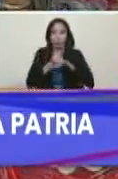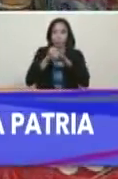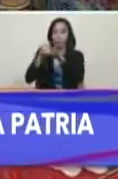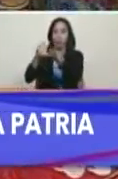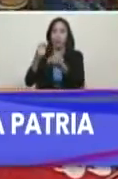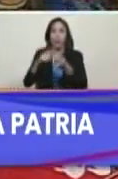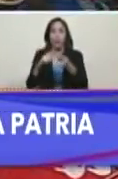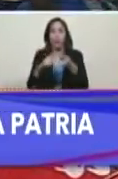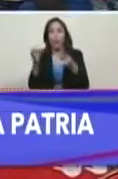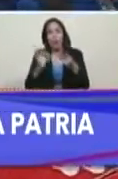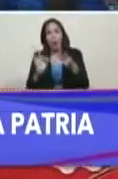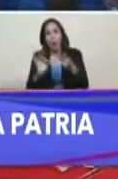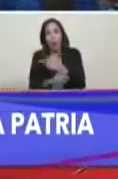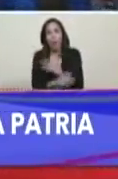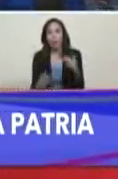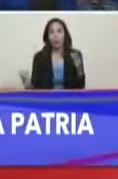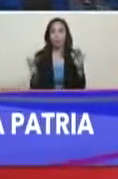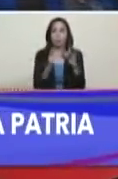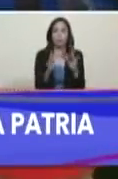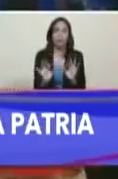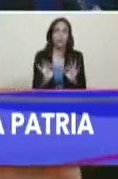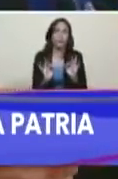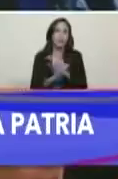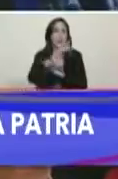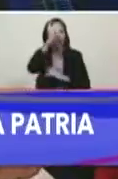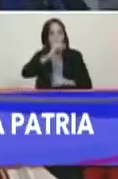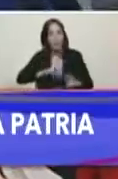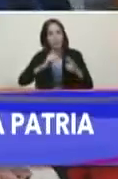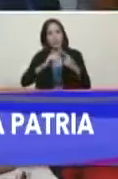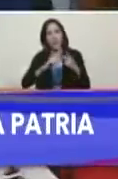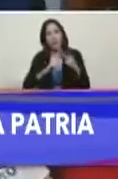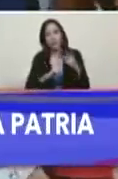cuando se dan los bonos directos específicos por cada misión,